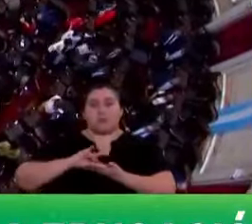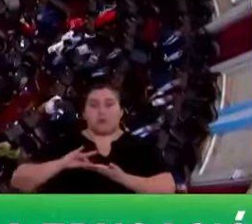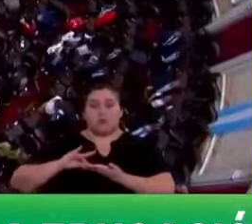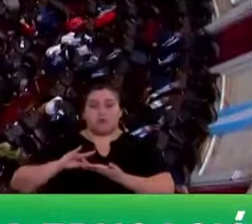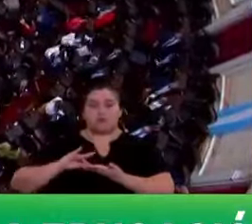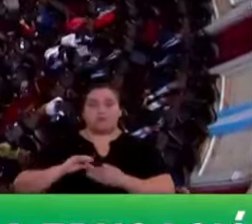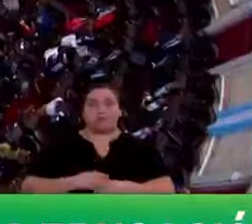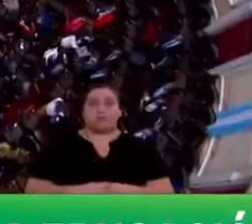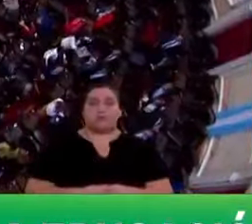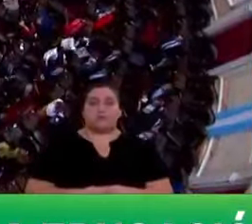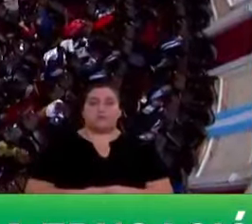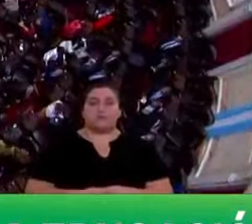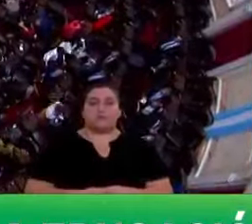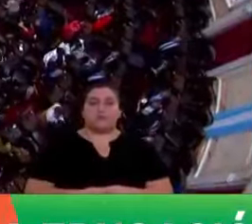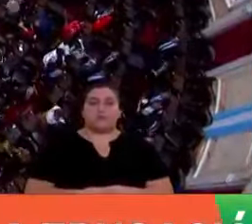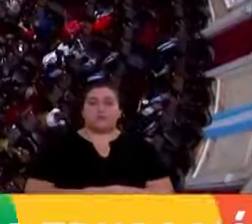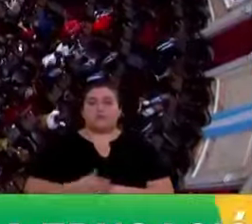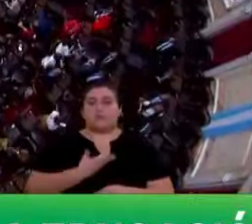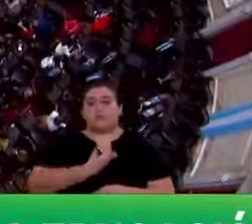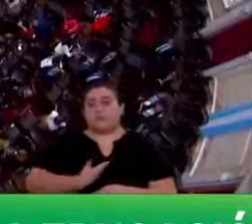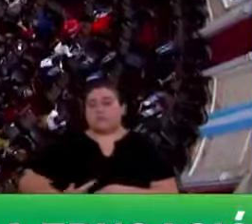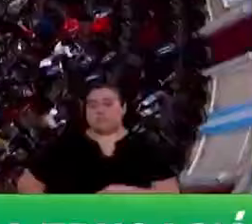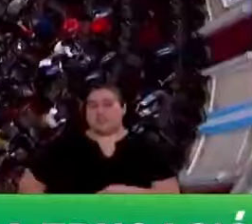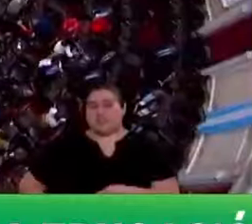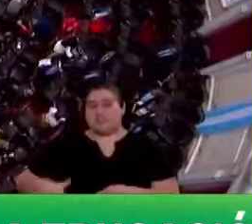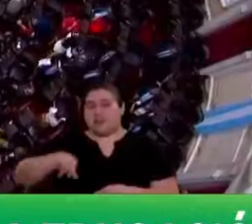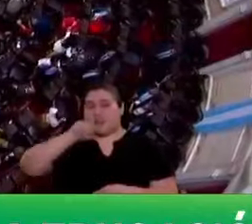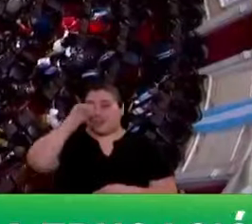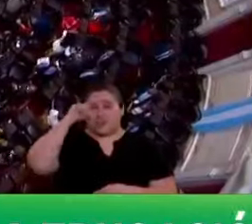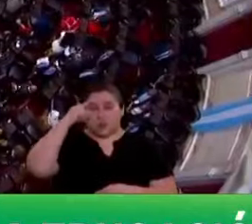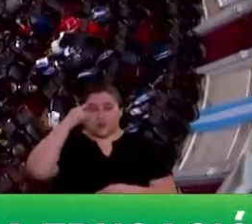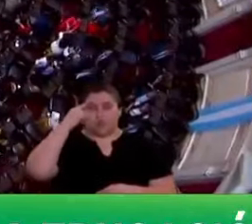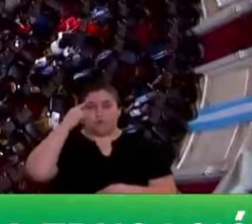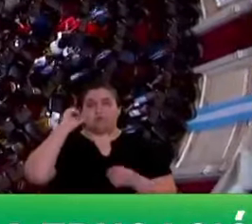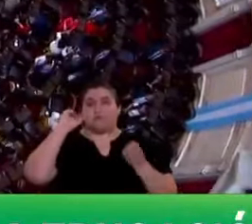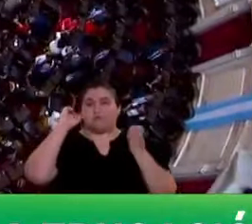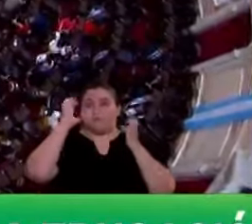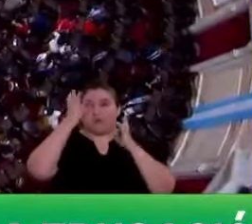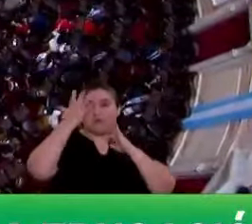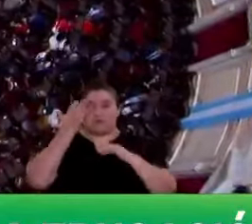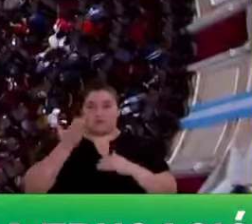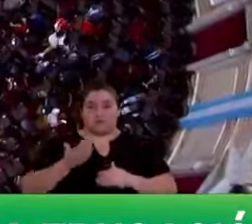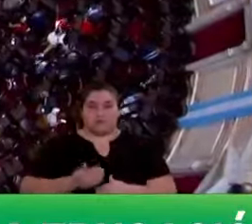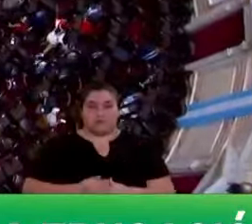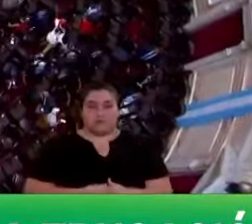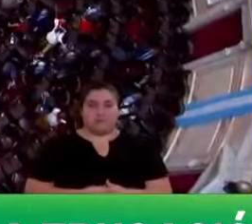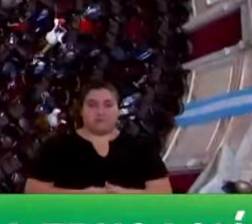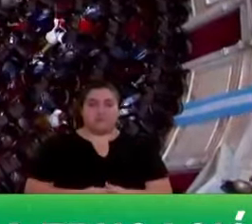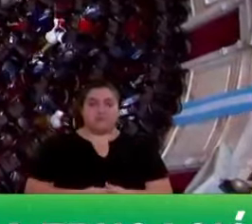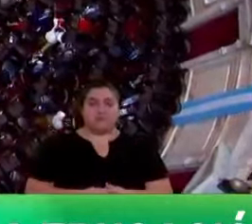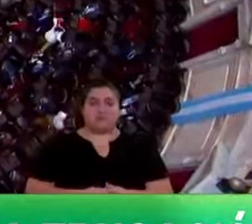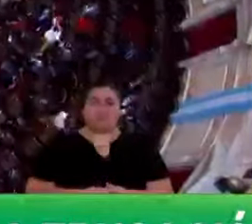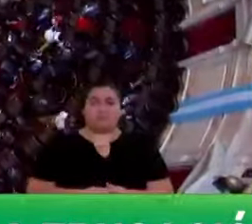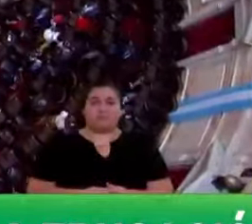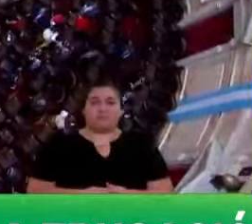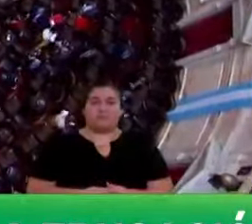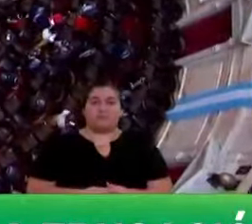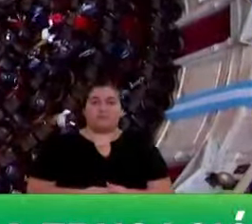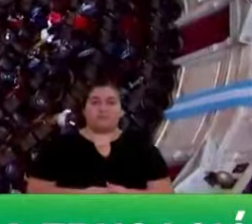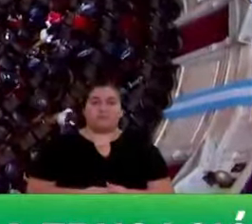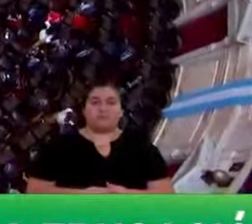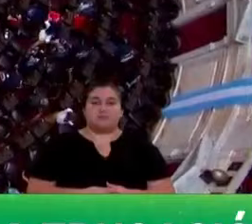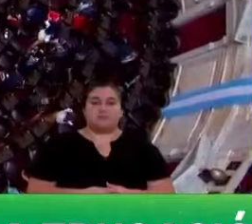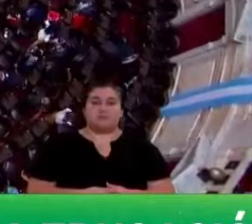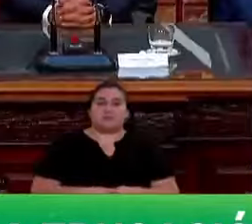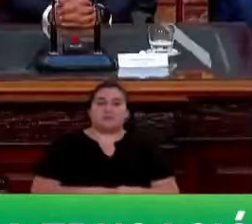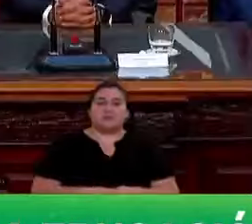Yo creo que hay que reivindicar el rol de la política, porque la política es una herramienta transformadora. Lo malo son algunos políticos, y está bien dar la